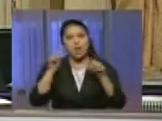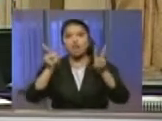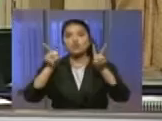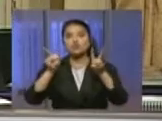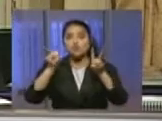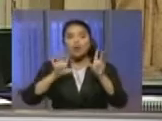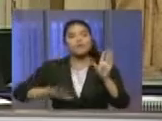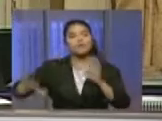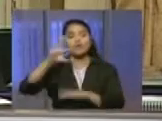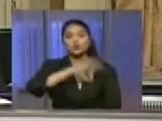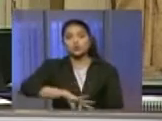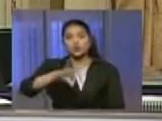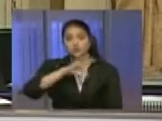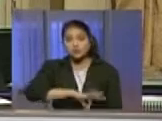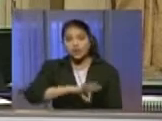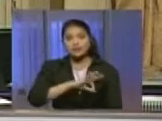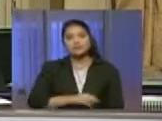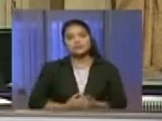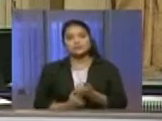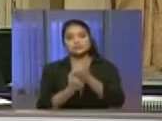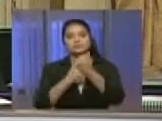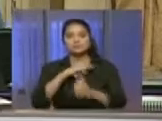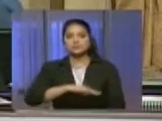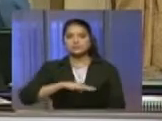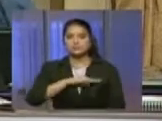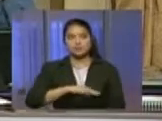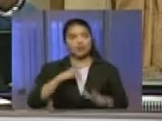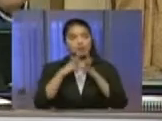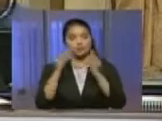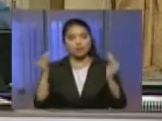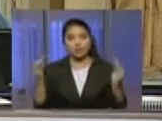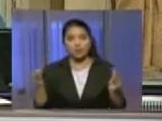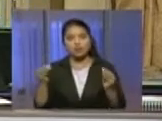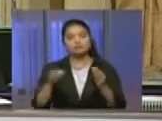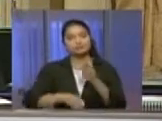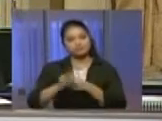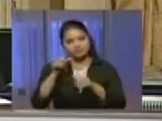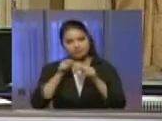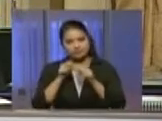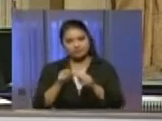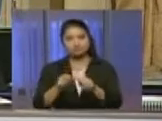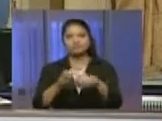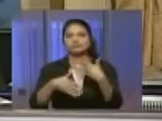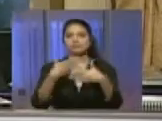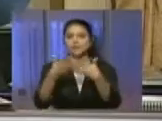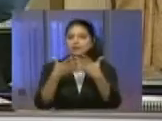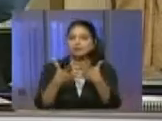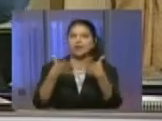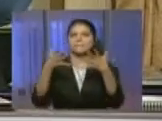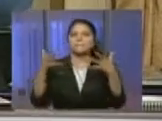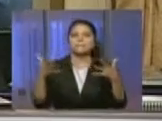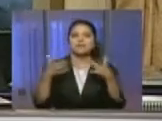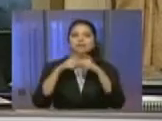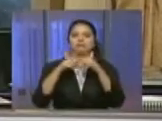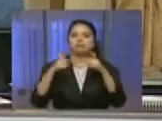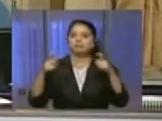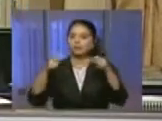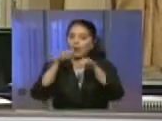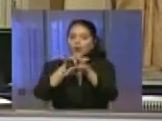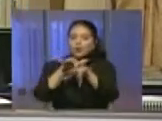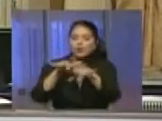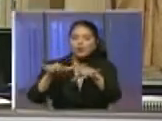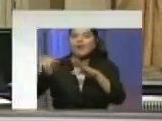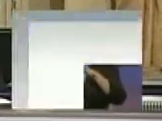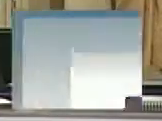social de sustento de las misiones y grandes misiones siga su curso se amplíe se multiplique eschas raíces más